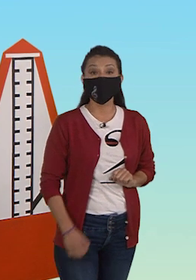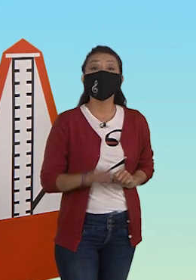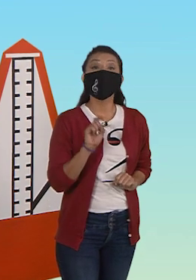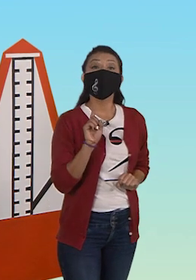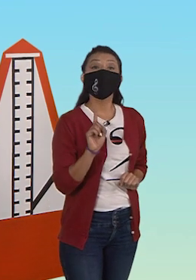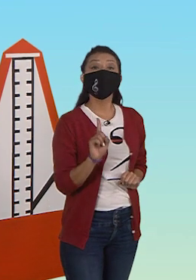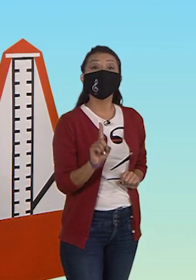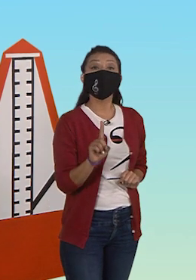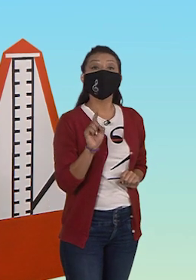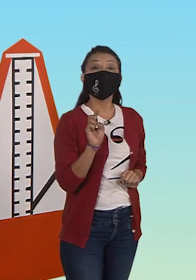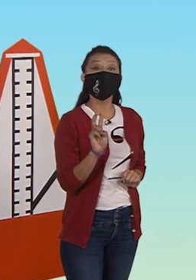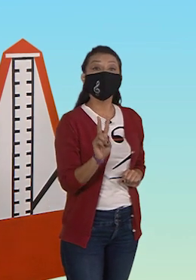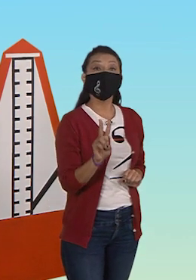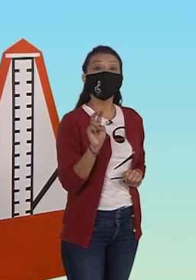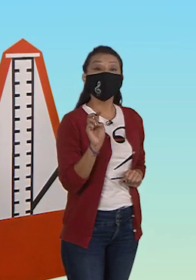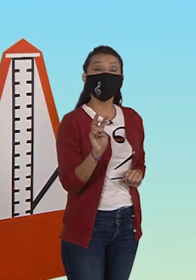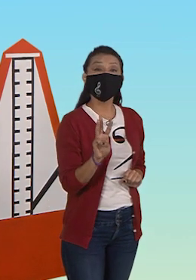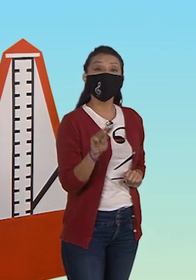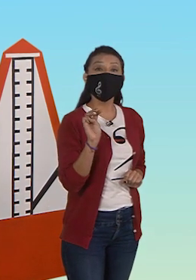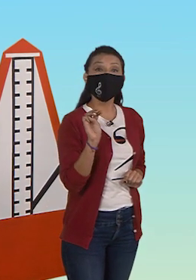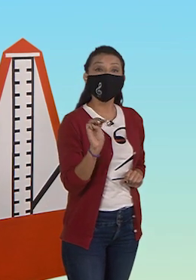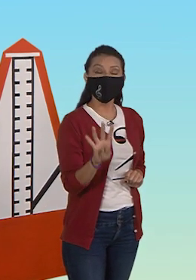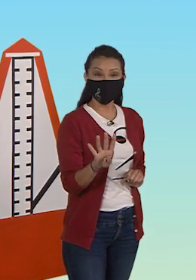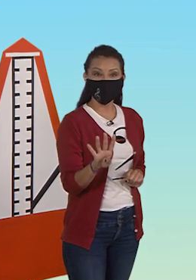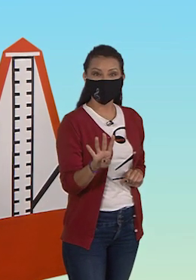redonda. Ta.